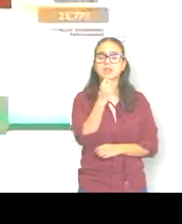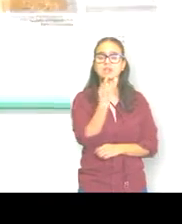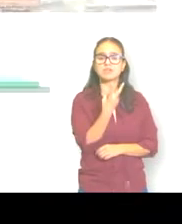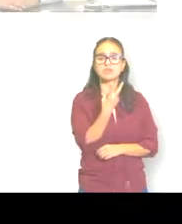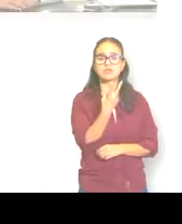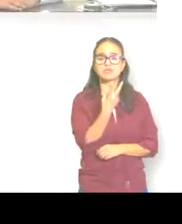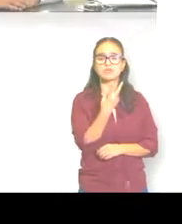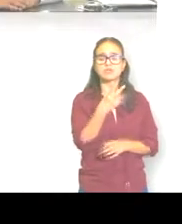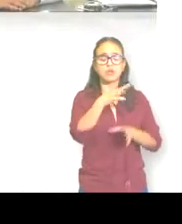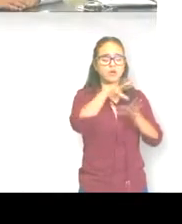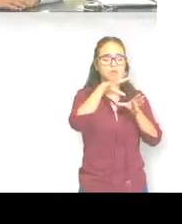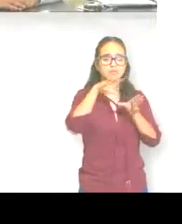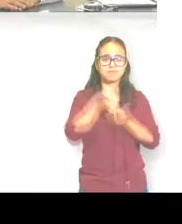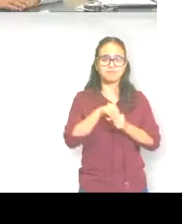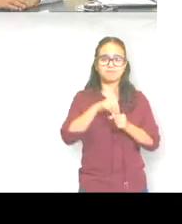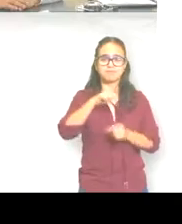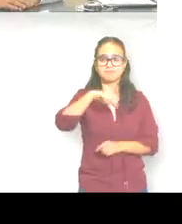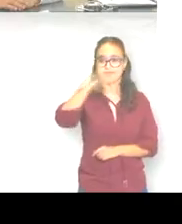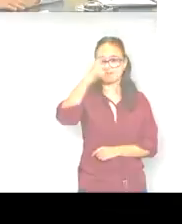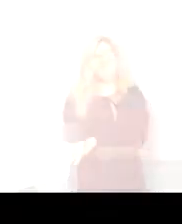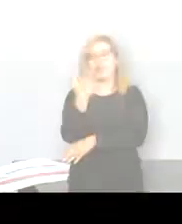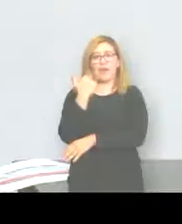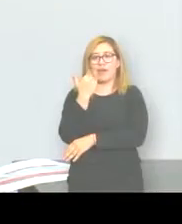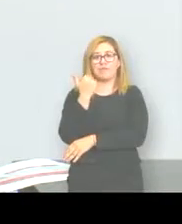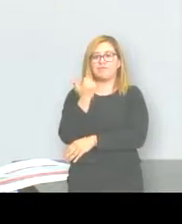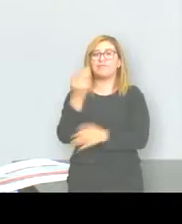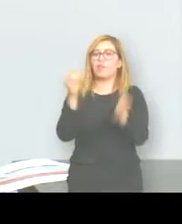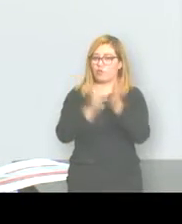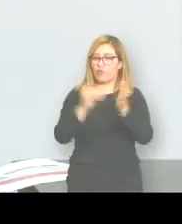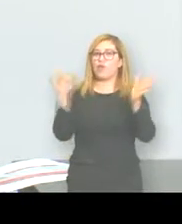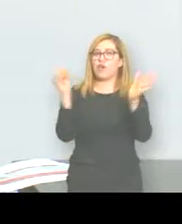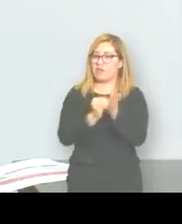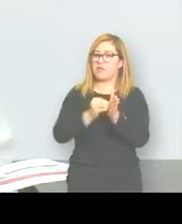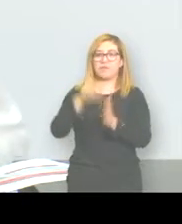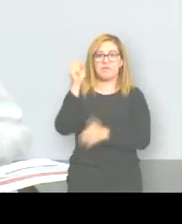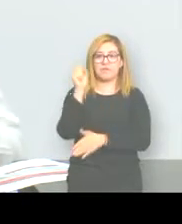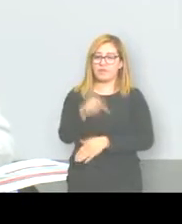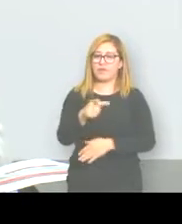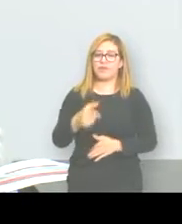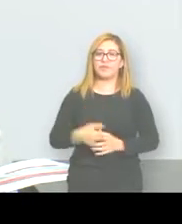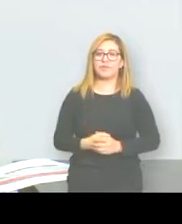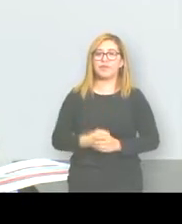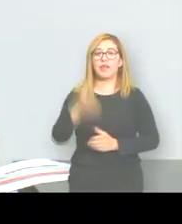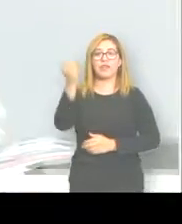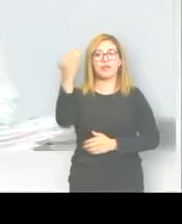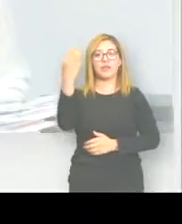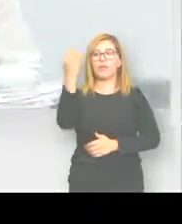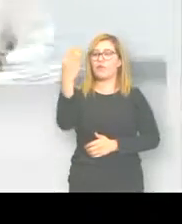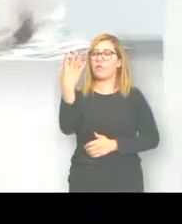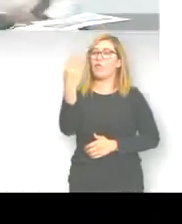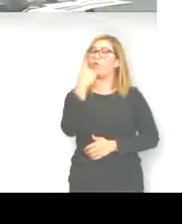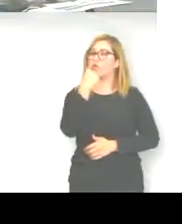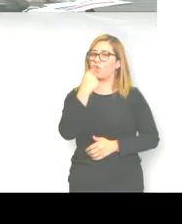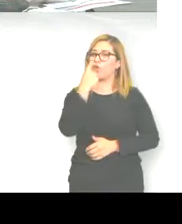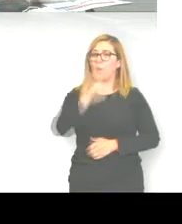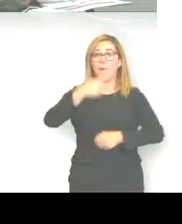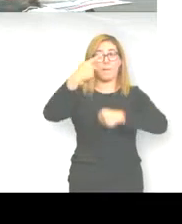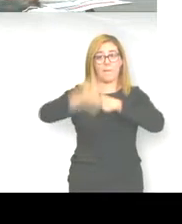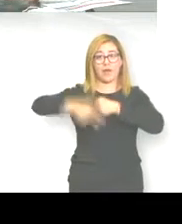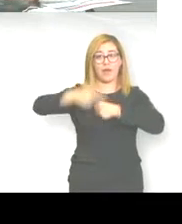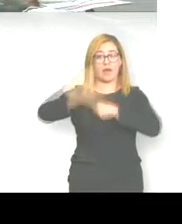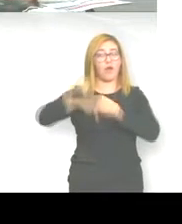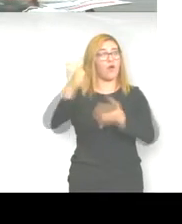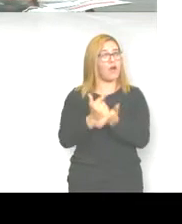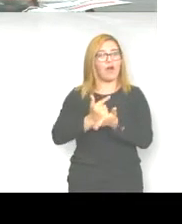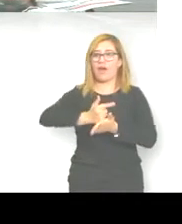6,722 casos acumulados en San Luis Potosí. Vamos a continuar con el tema del semáforo rojo, riesgo máximo